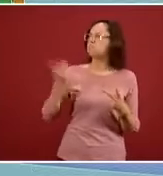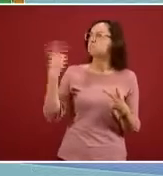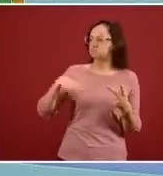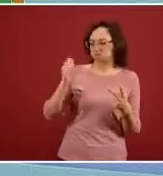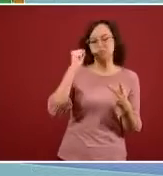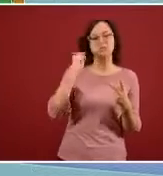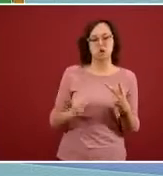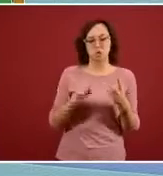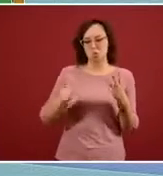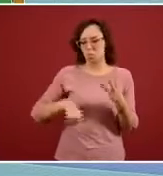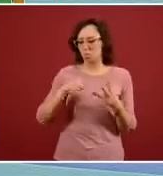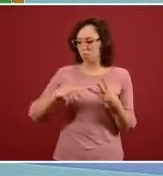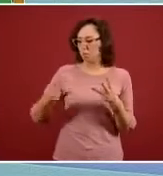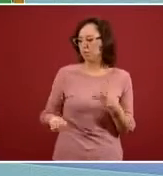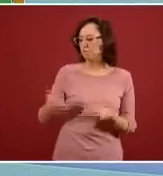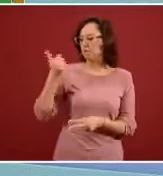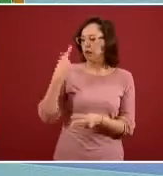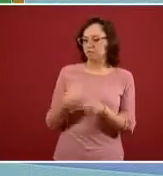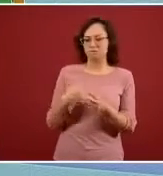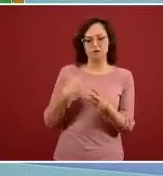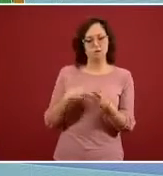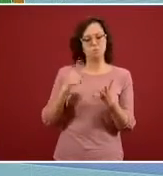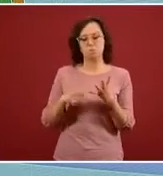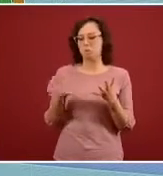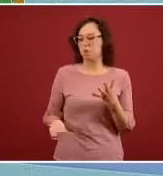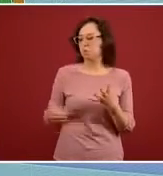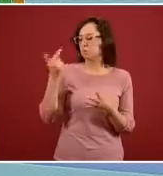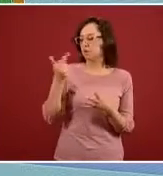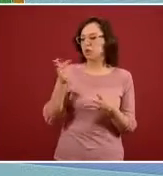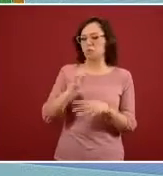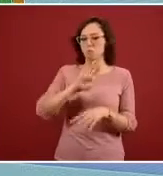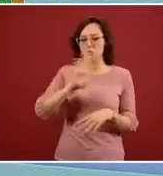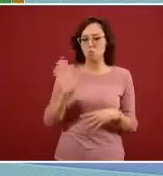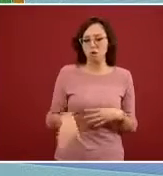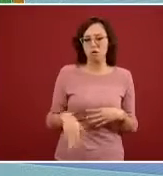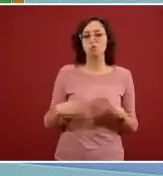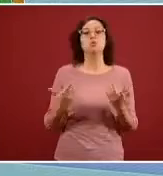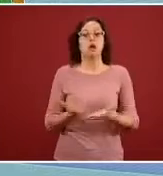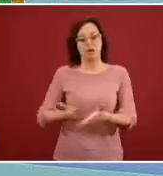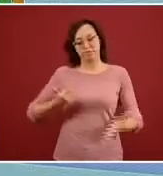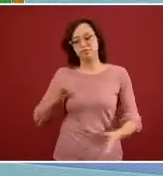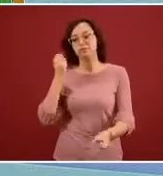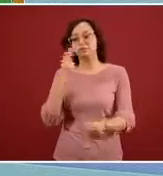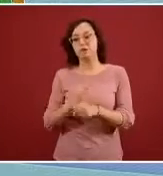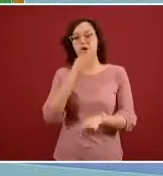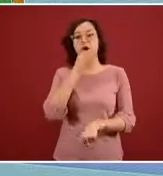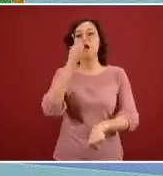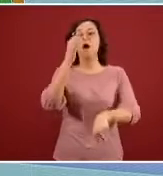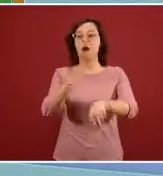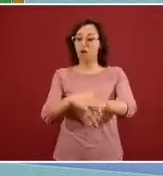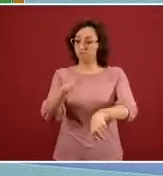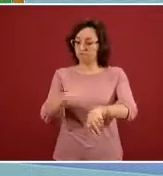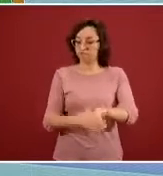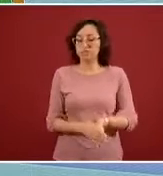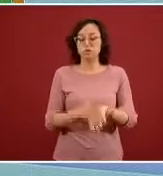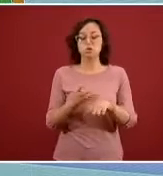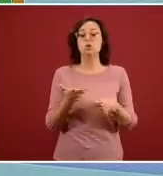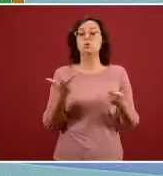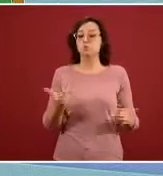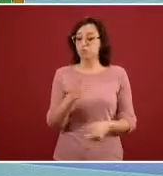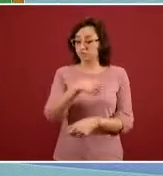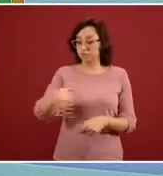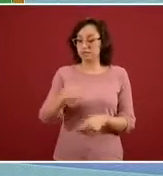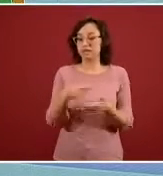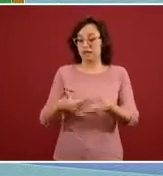caso, la primera desafortunada muerte. Lo que quiero que ya se vayan preparando es lo que también llevamos varios días